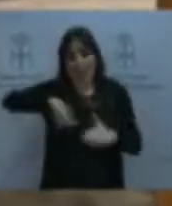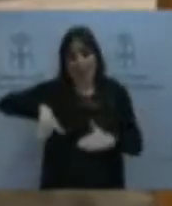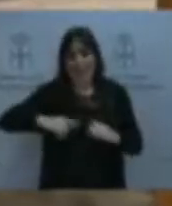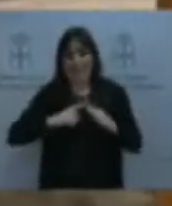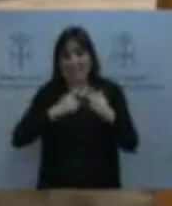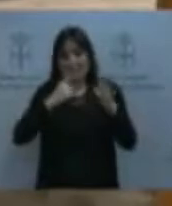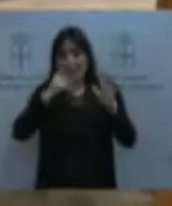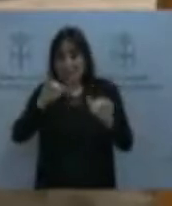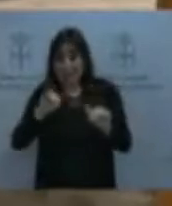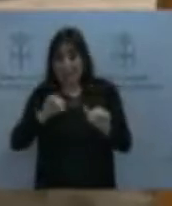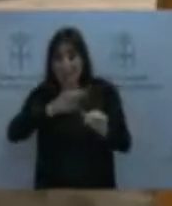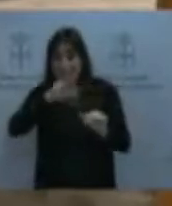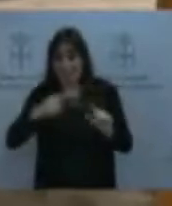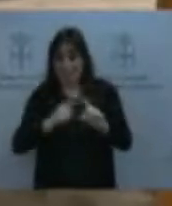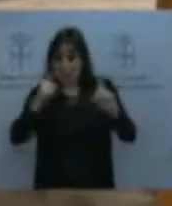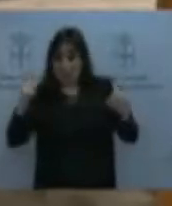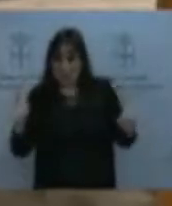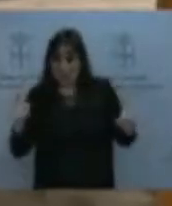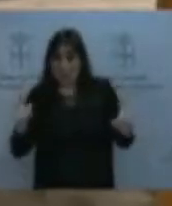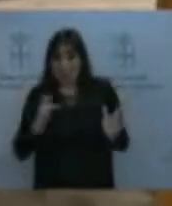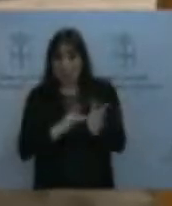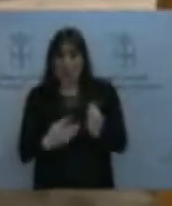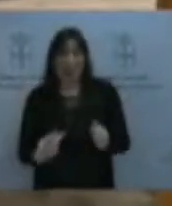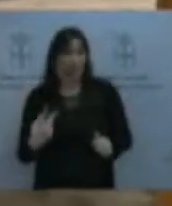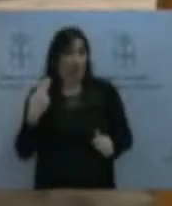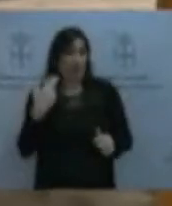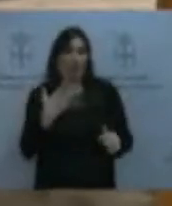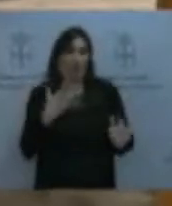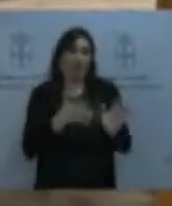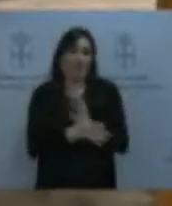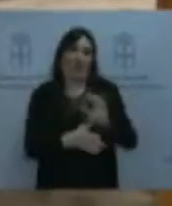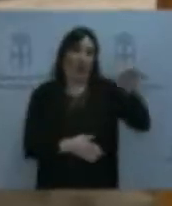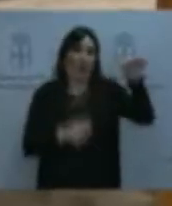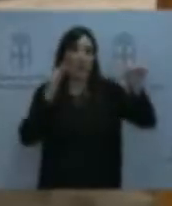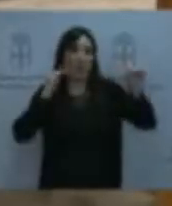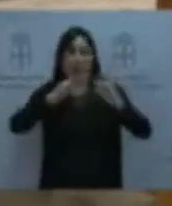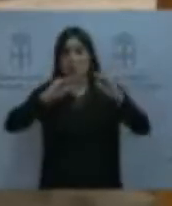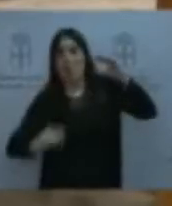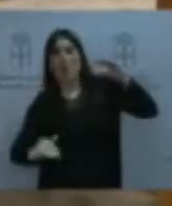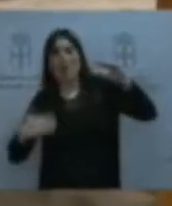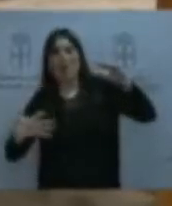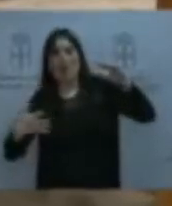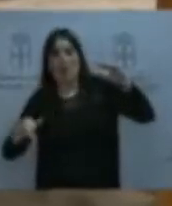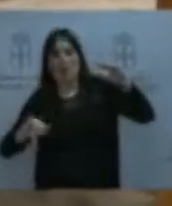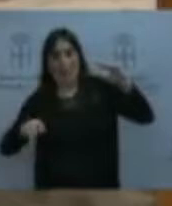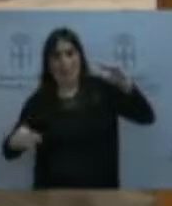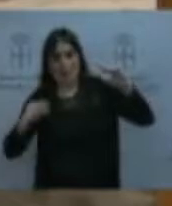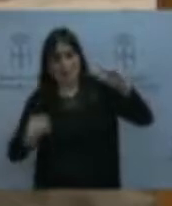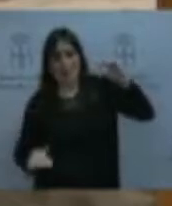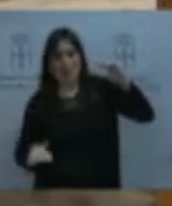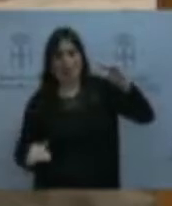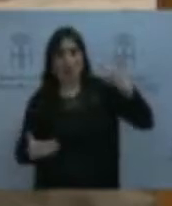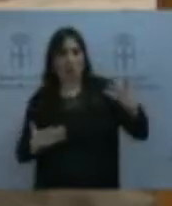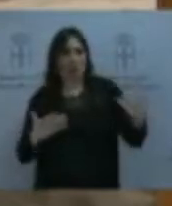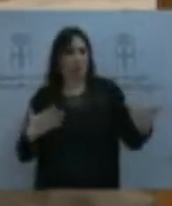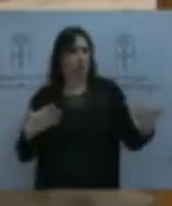más de 10.000 euros de distancia. Por eso choca la respuesta que se da en ocasiones desde la clase política. Yo creo que es